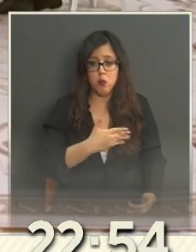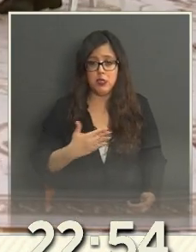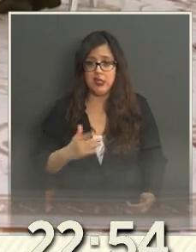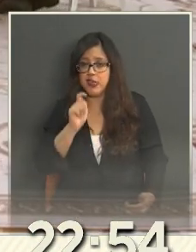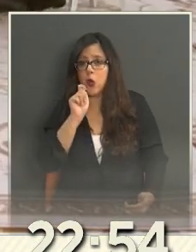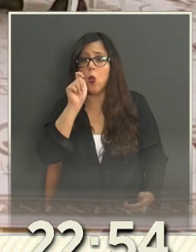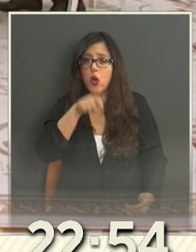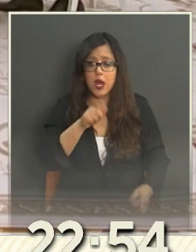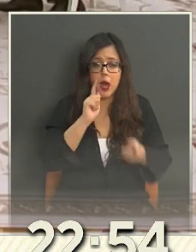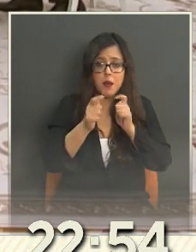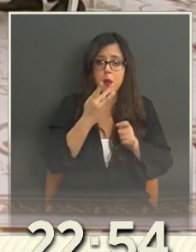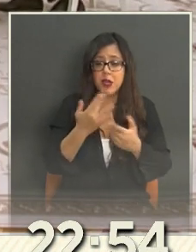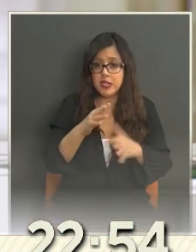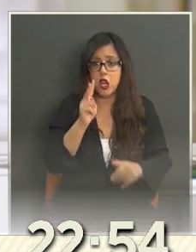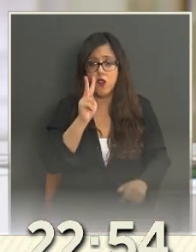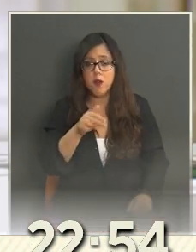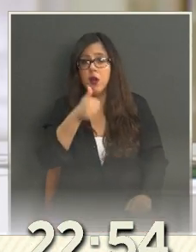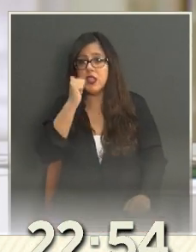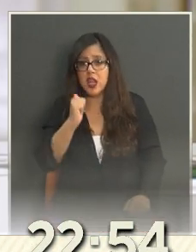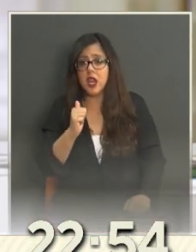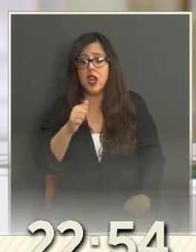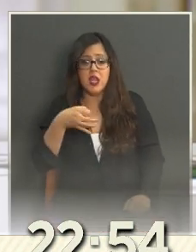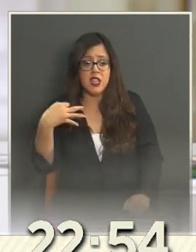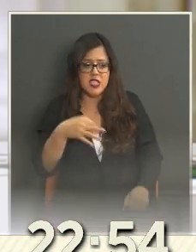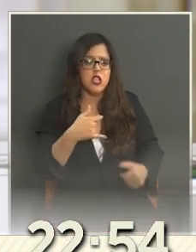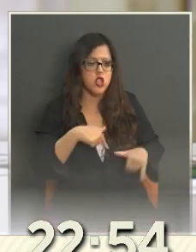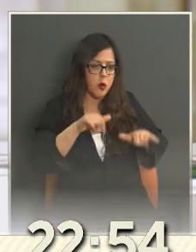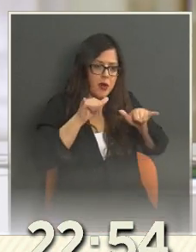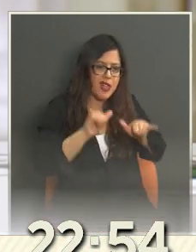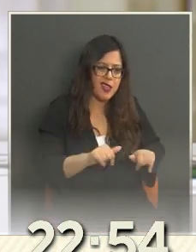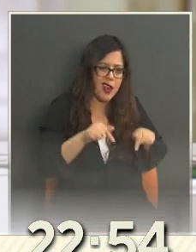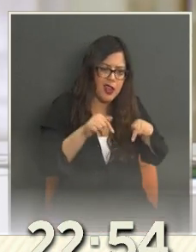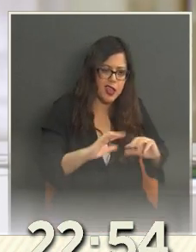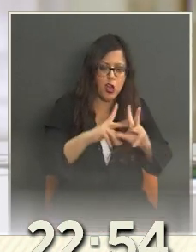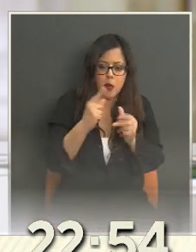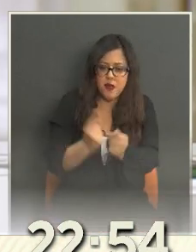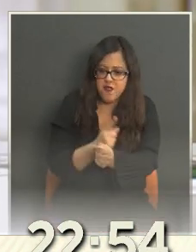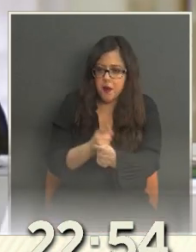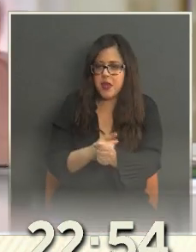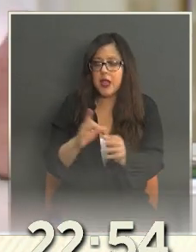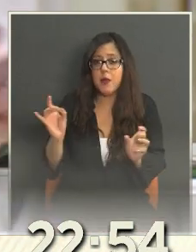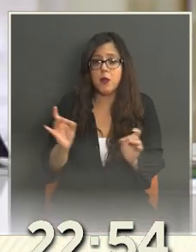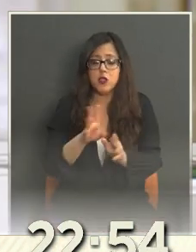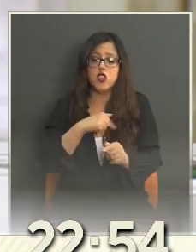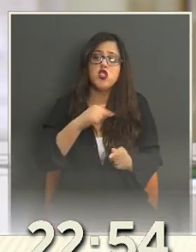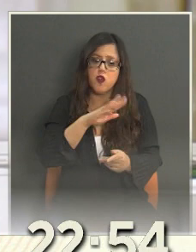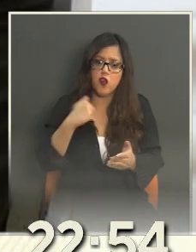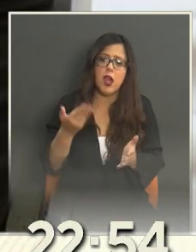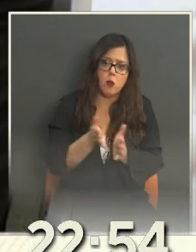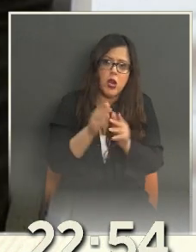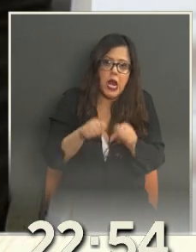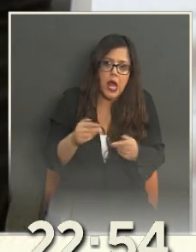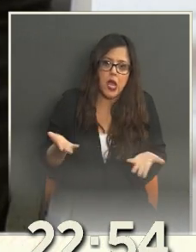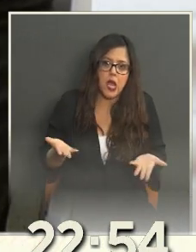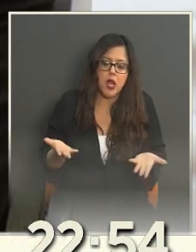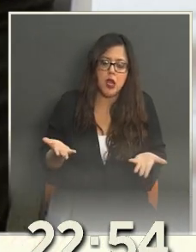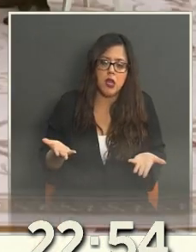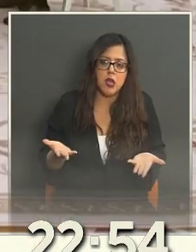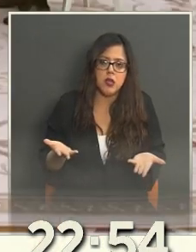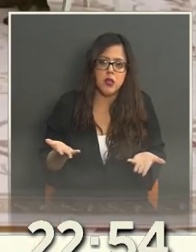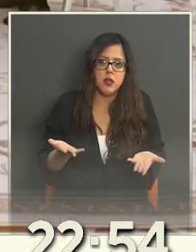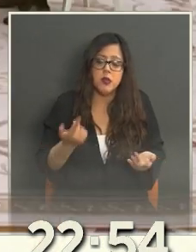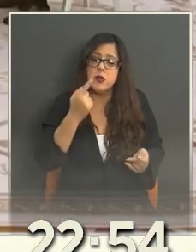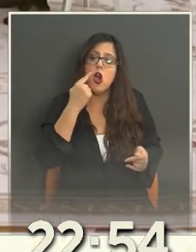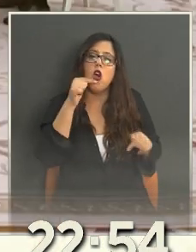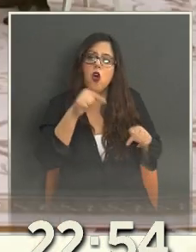lo veíamos allí podría quedarme aquí voy a quedarme con mi familia es acaso una declaración de voy a morir aquí en el puesto sin duda exista una posición muy